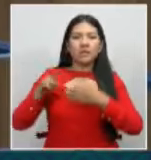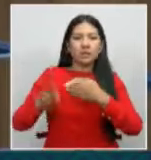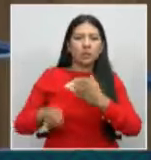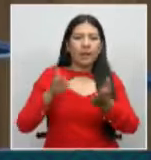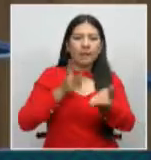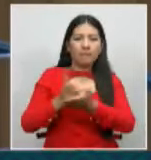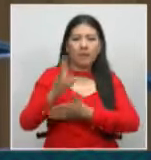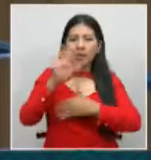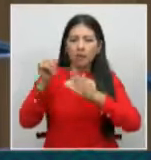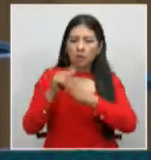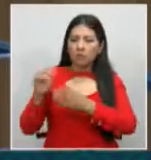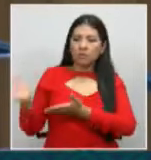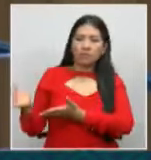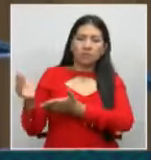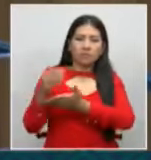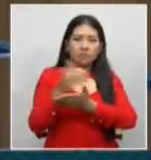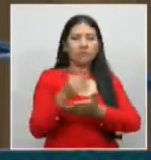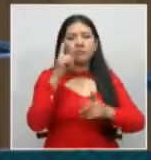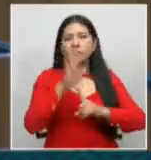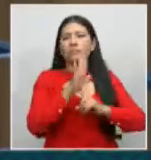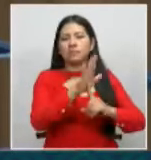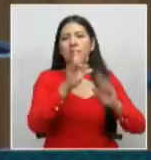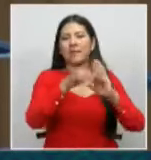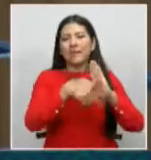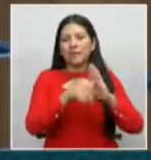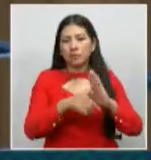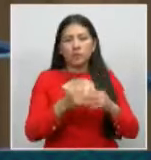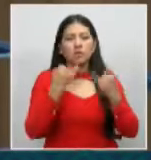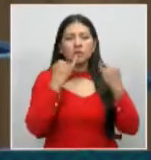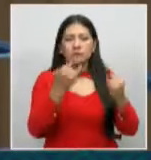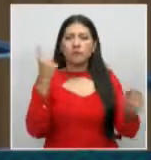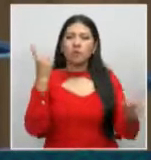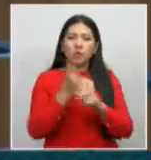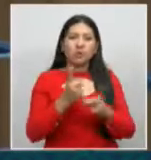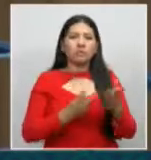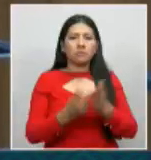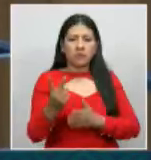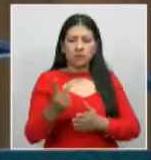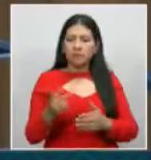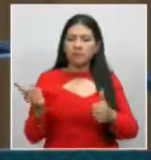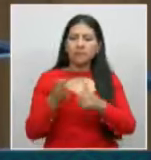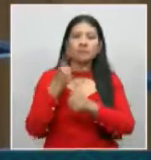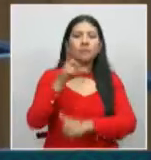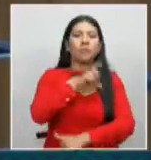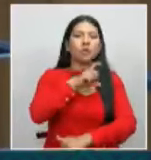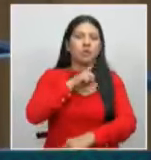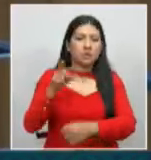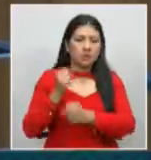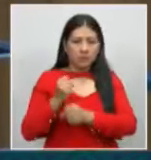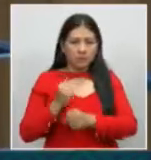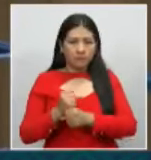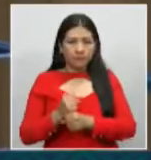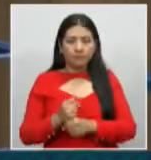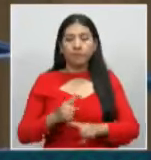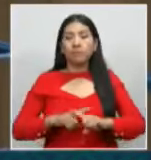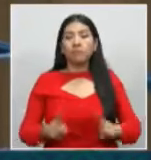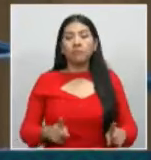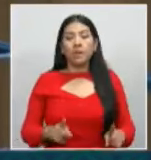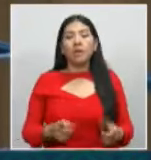recolectando el Ministerio Público y así también la Policía Boliviana. Hay dos hipótesis donde podría